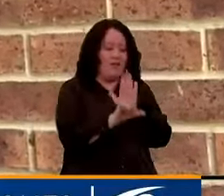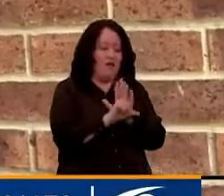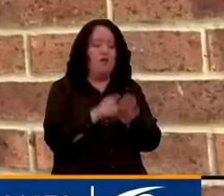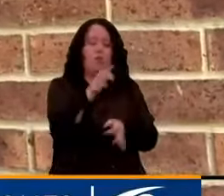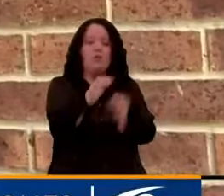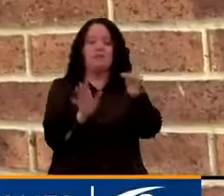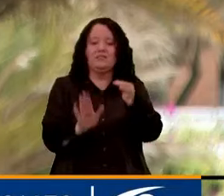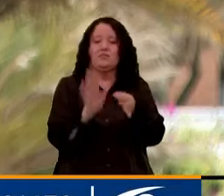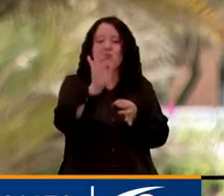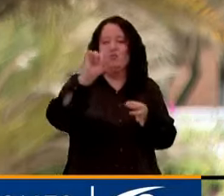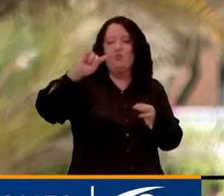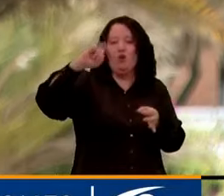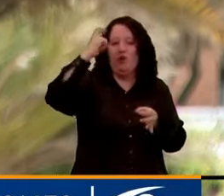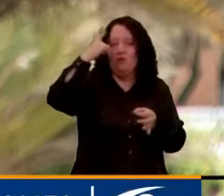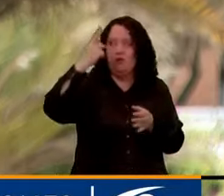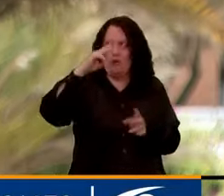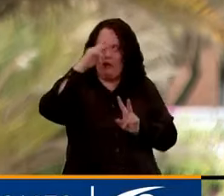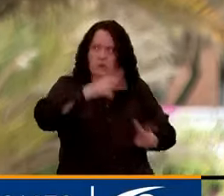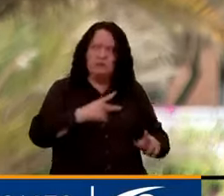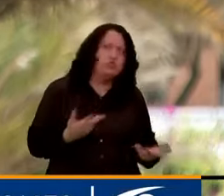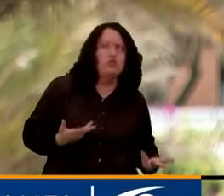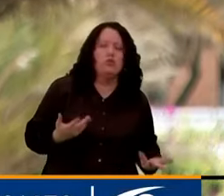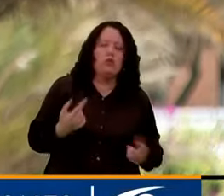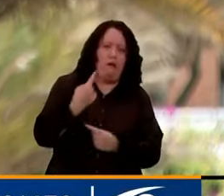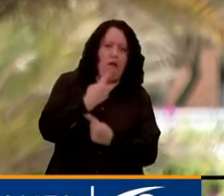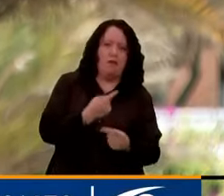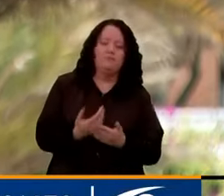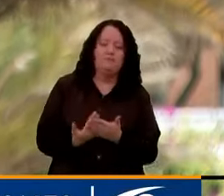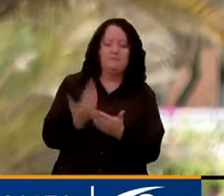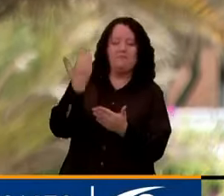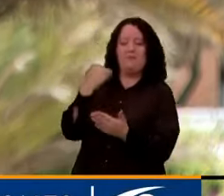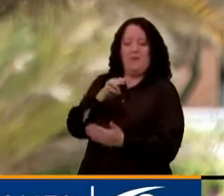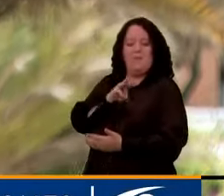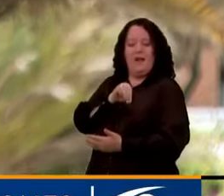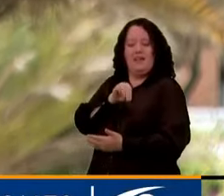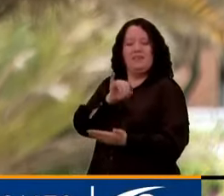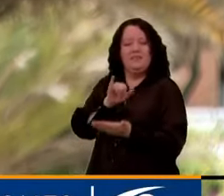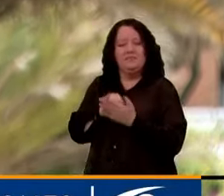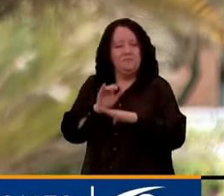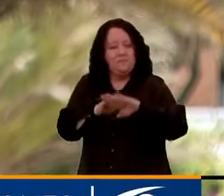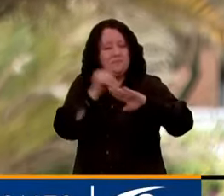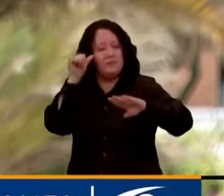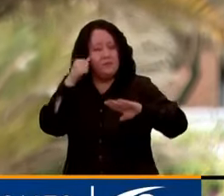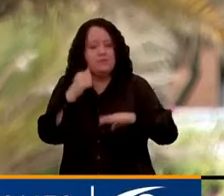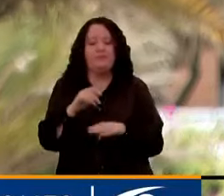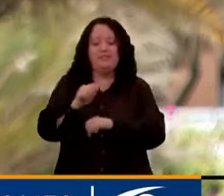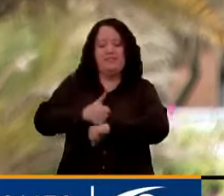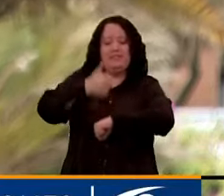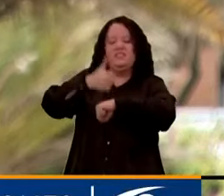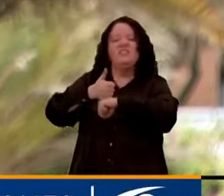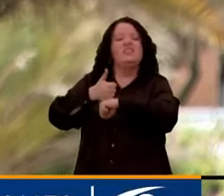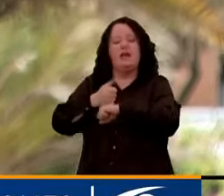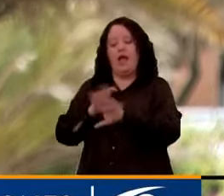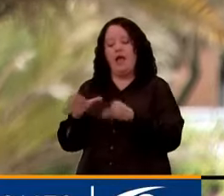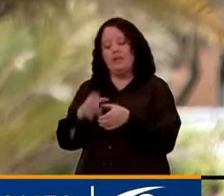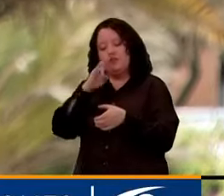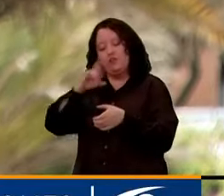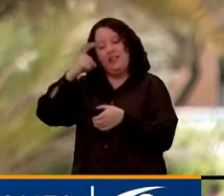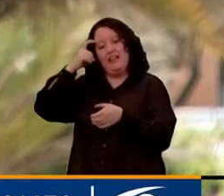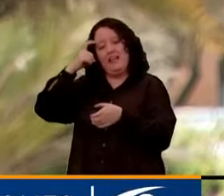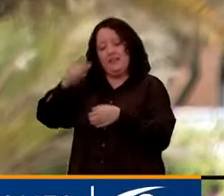de la República. Recordemos lo que pasó ese pasado martes. El director de la Agencia Nacional de Inteligencia, Carlos Ramón González, dio